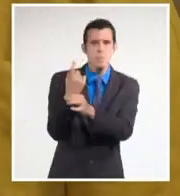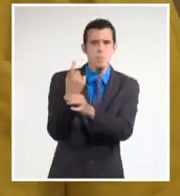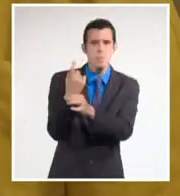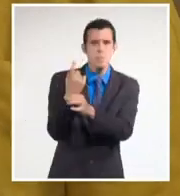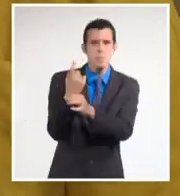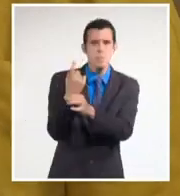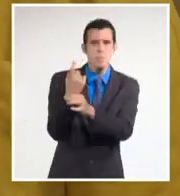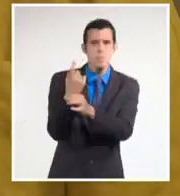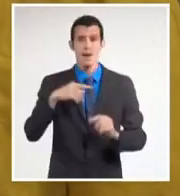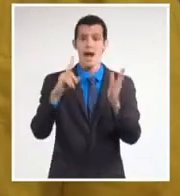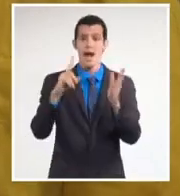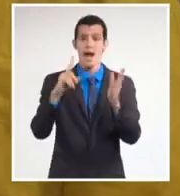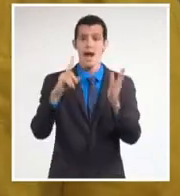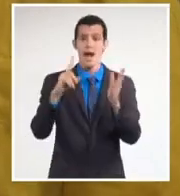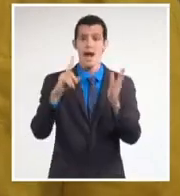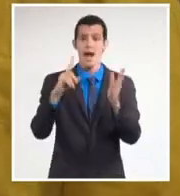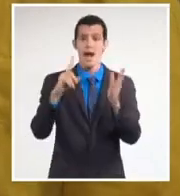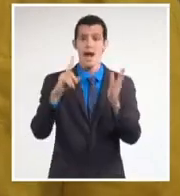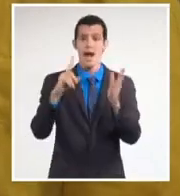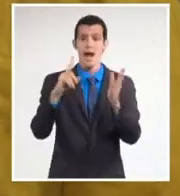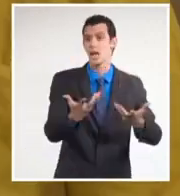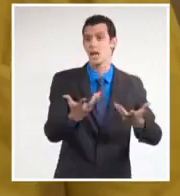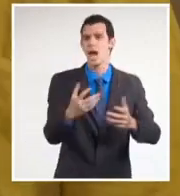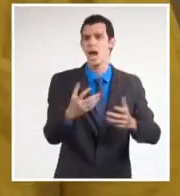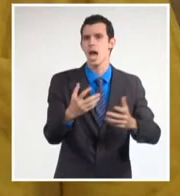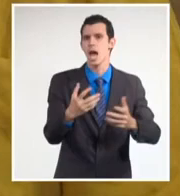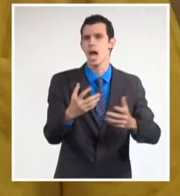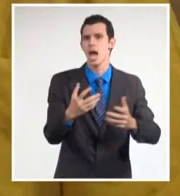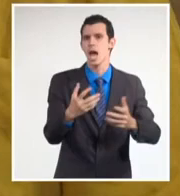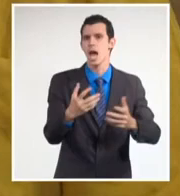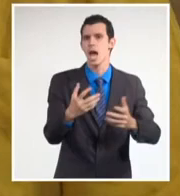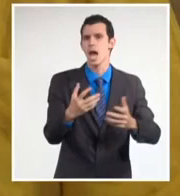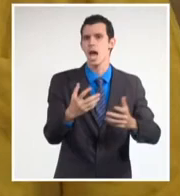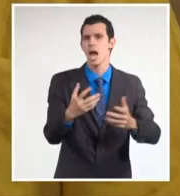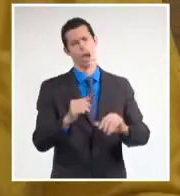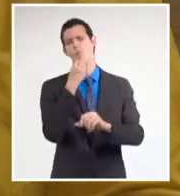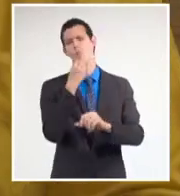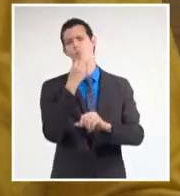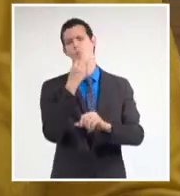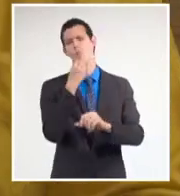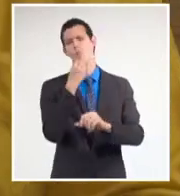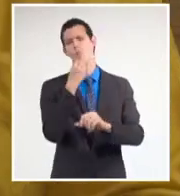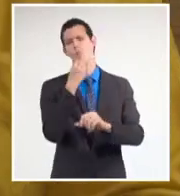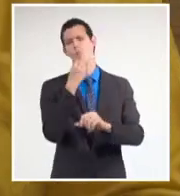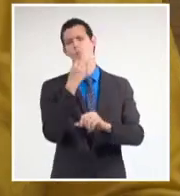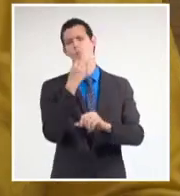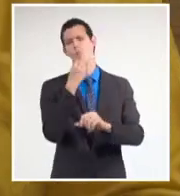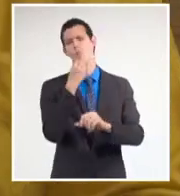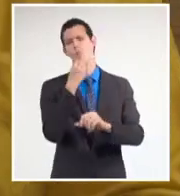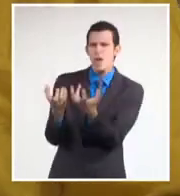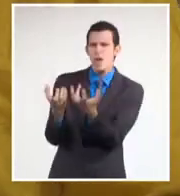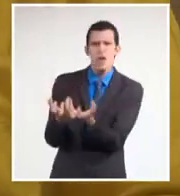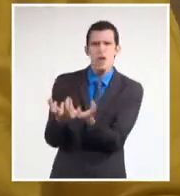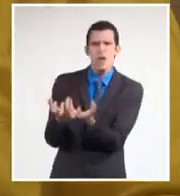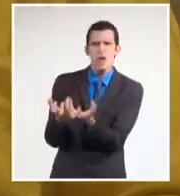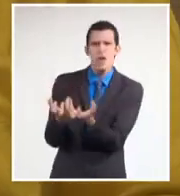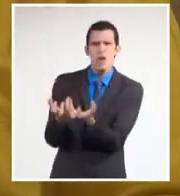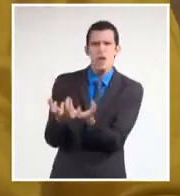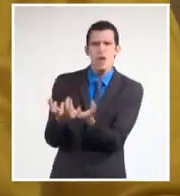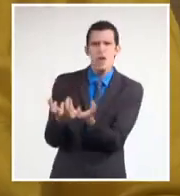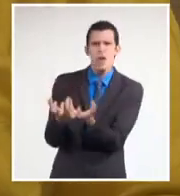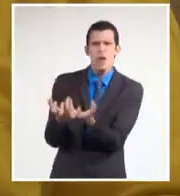biomasa, por lo tanto tienen unas amplias perspectivas en el desarrollo económico. Y estas medidas van encaminadas en primer lugar a